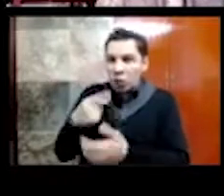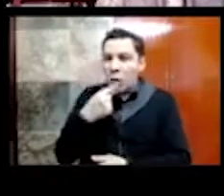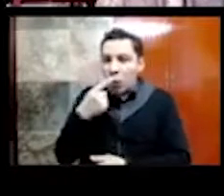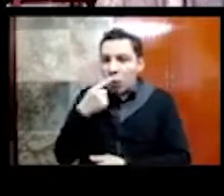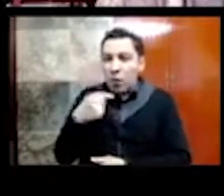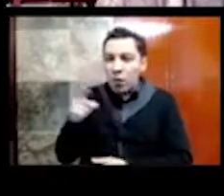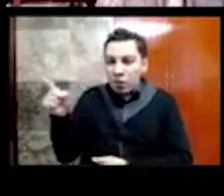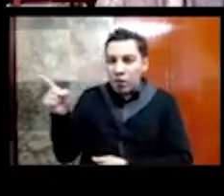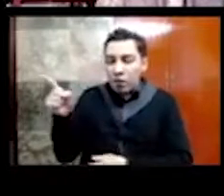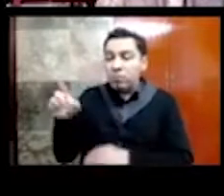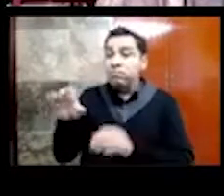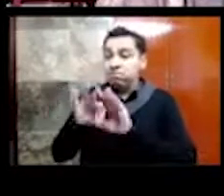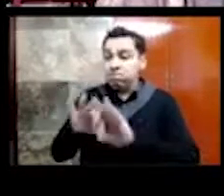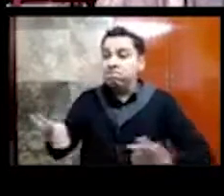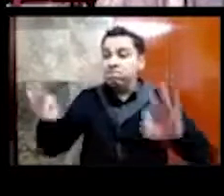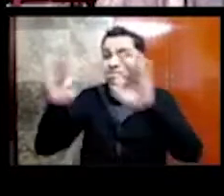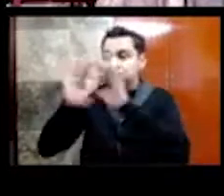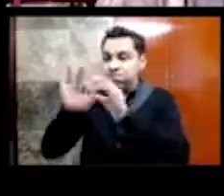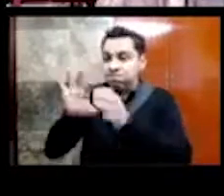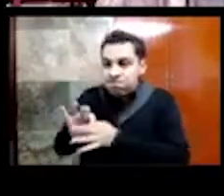Chalco,